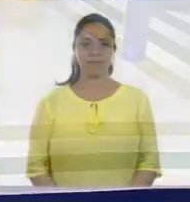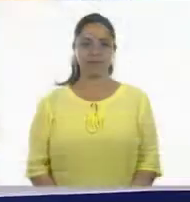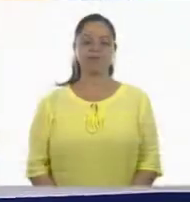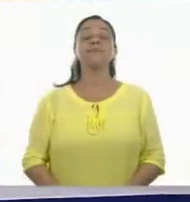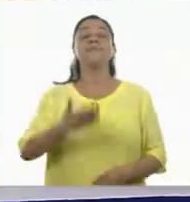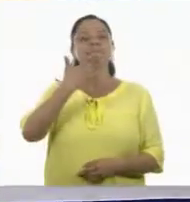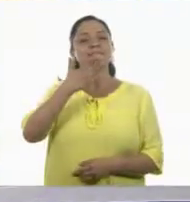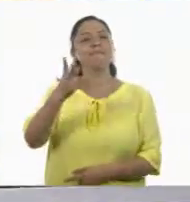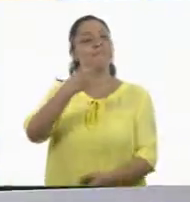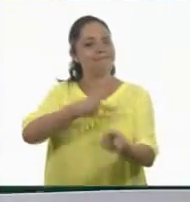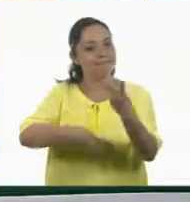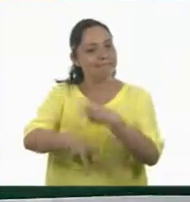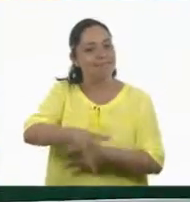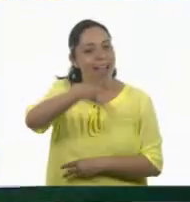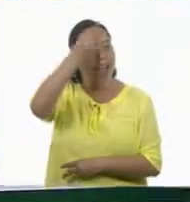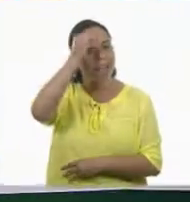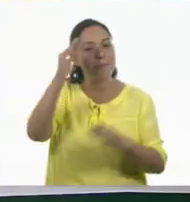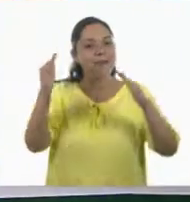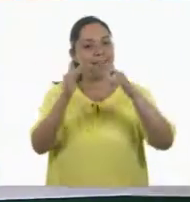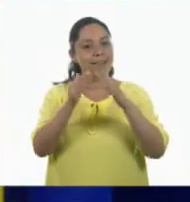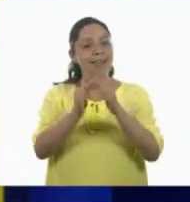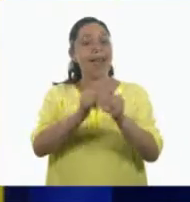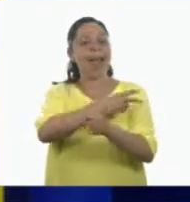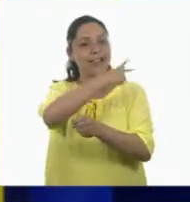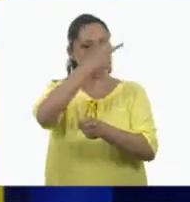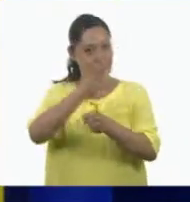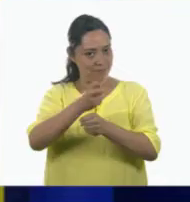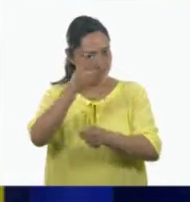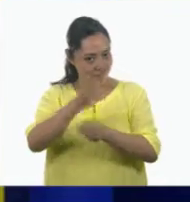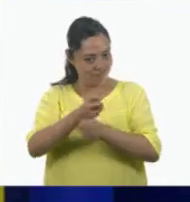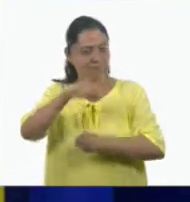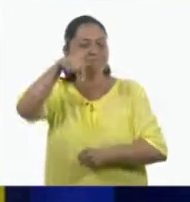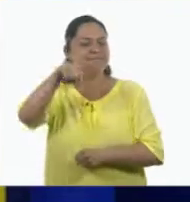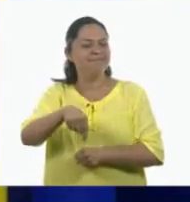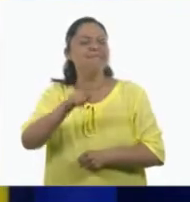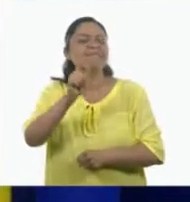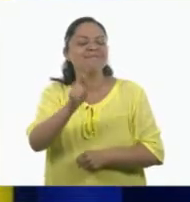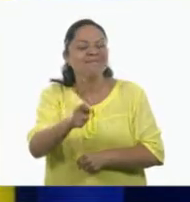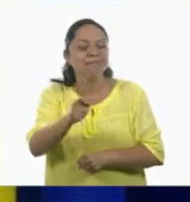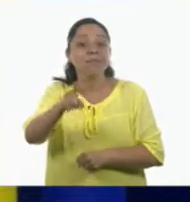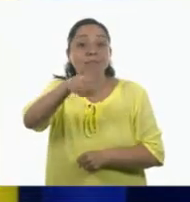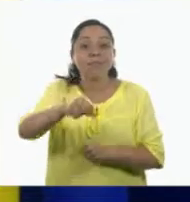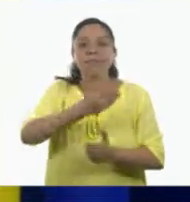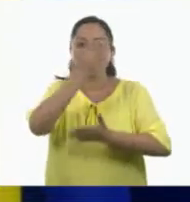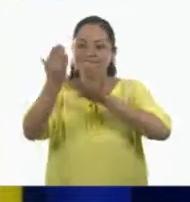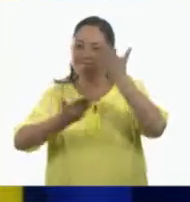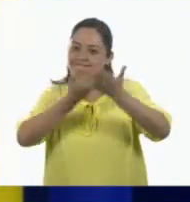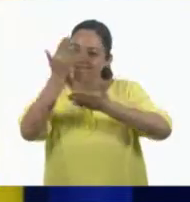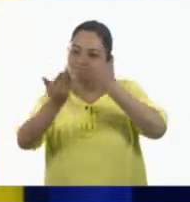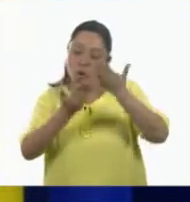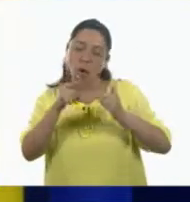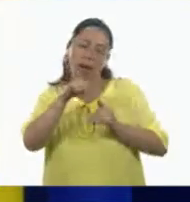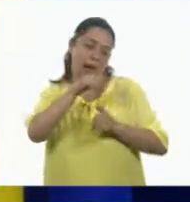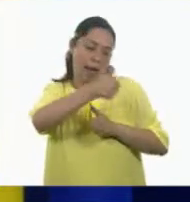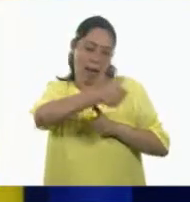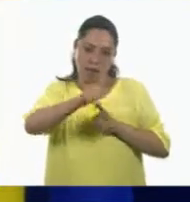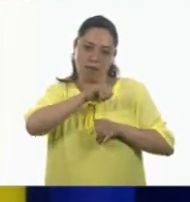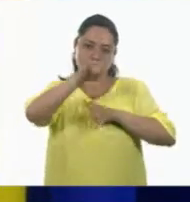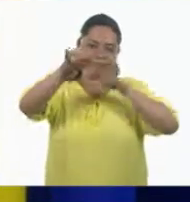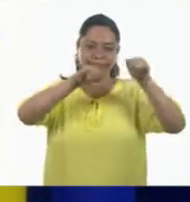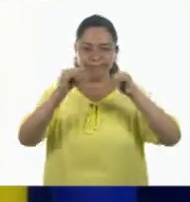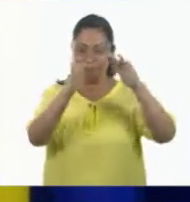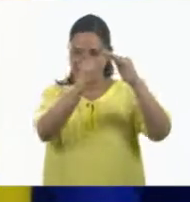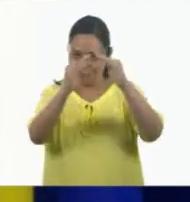Les damos la bienvenida a Aprende en Casa 2, un espacio en el que vamos a poder estudiar y disfrutar desde nuestros hogares. Hoy